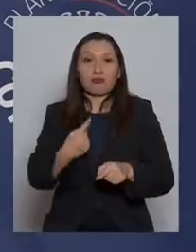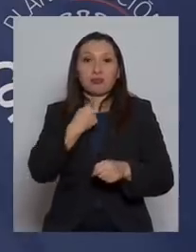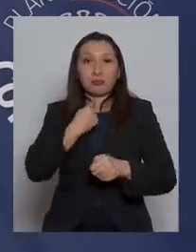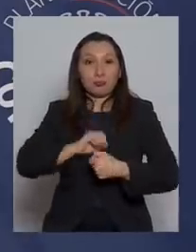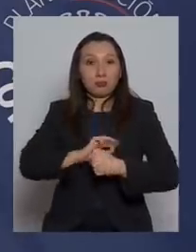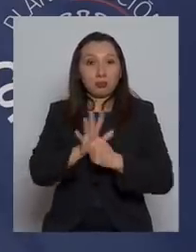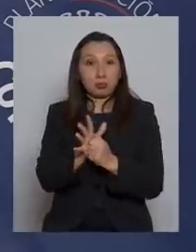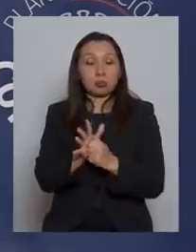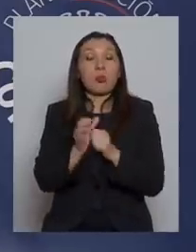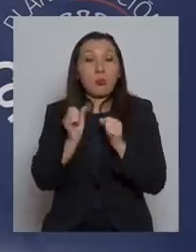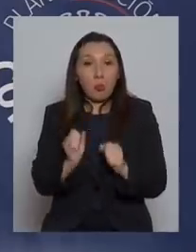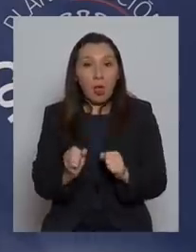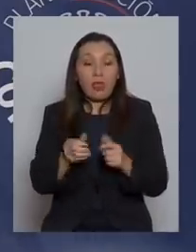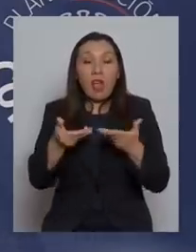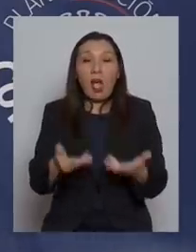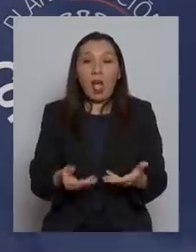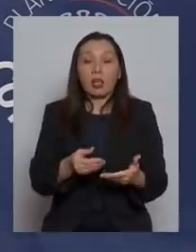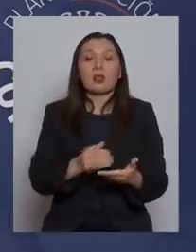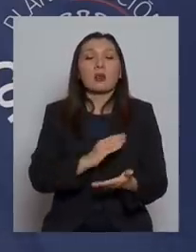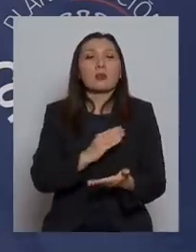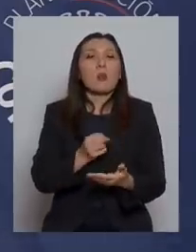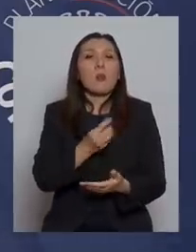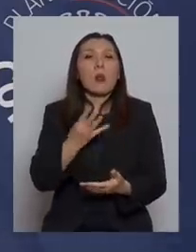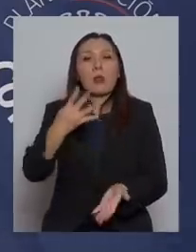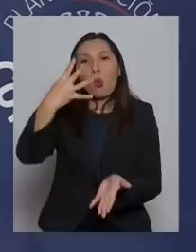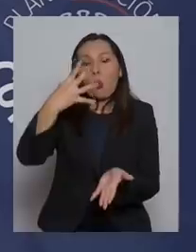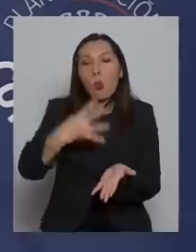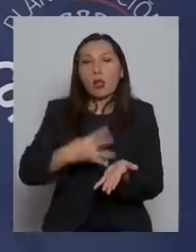casos de infección hoy día es de